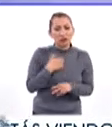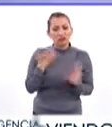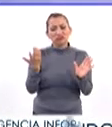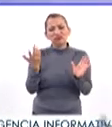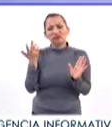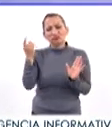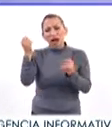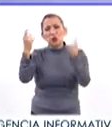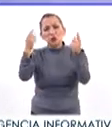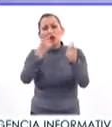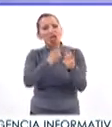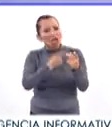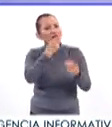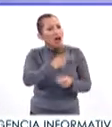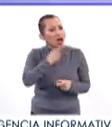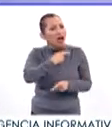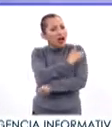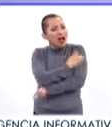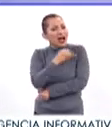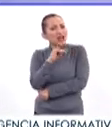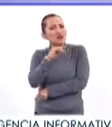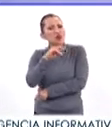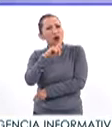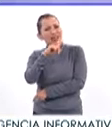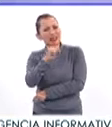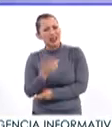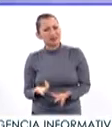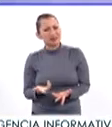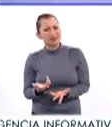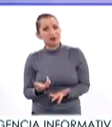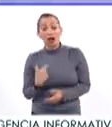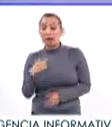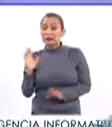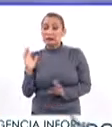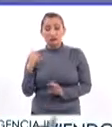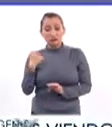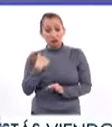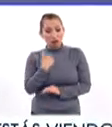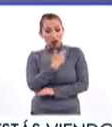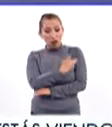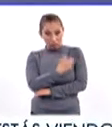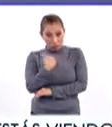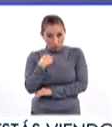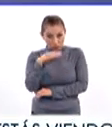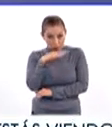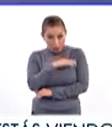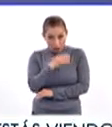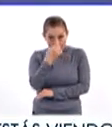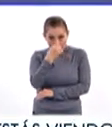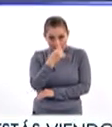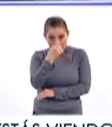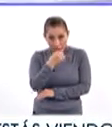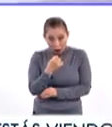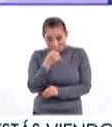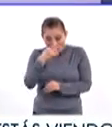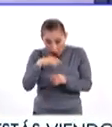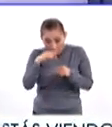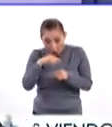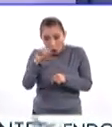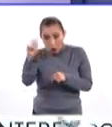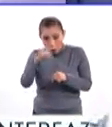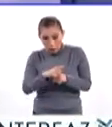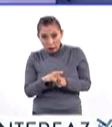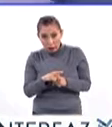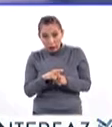muy común de lo que nos dicen de la vacuna de la influenza. Si me la pongo, voy a tener un cuadro de gripa al día siguiente.